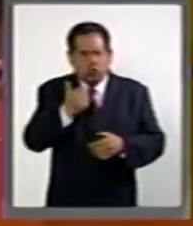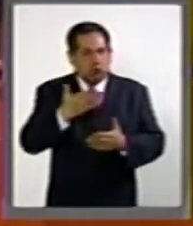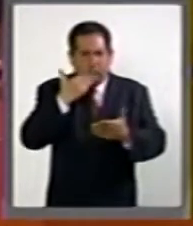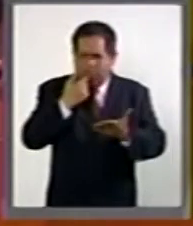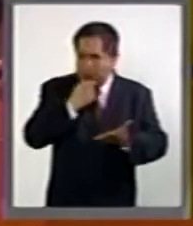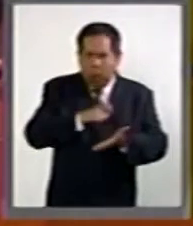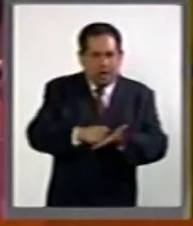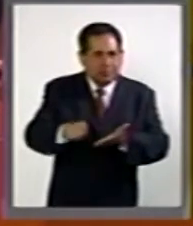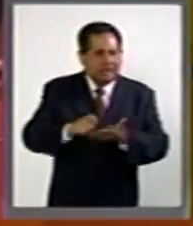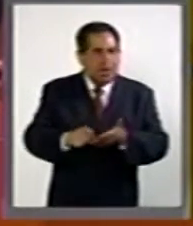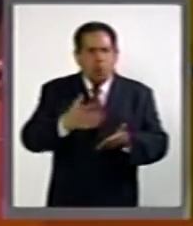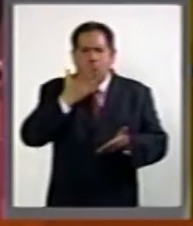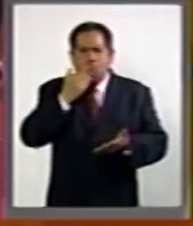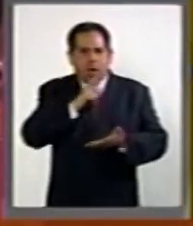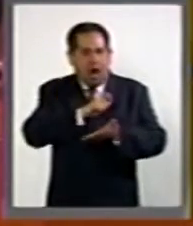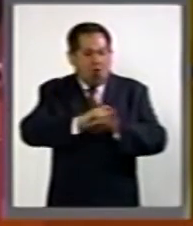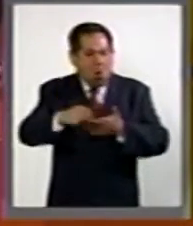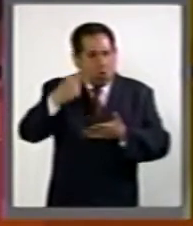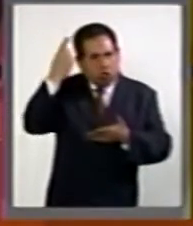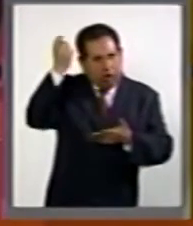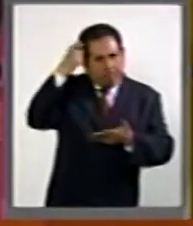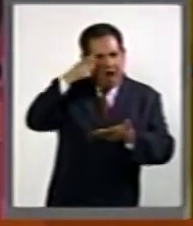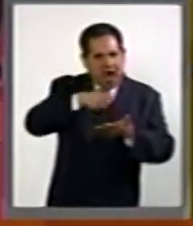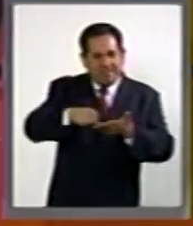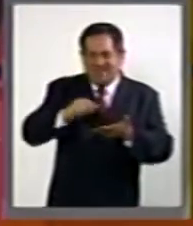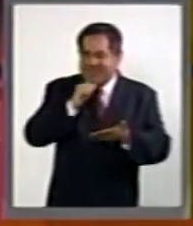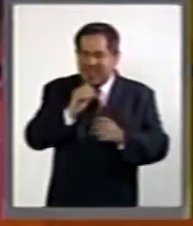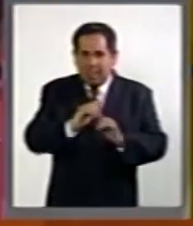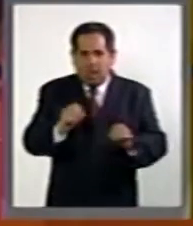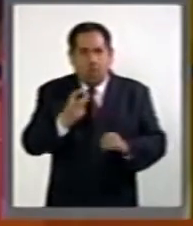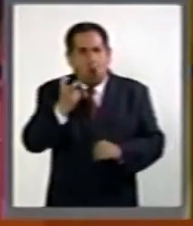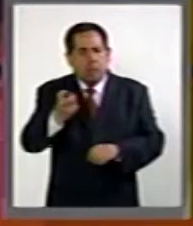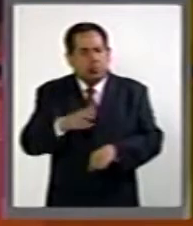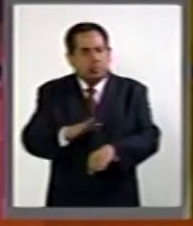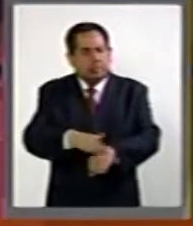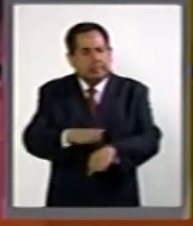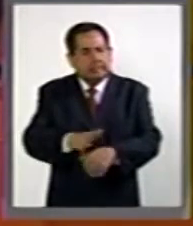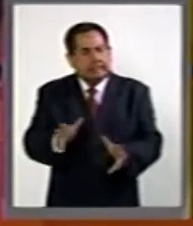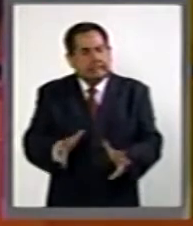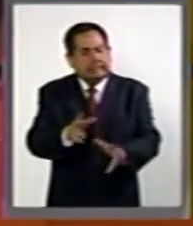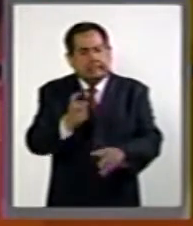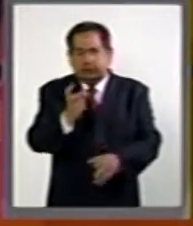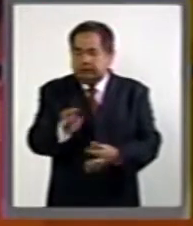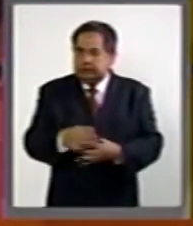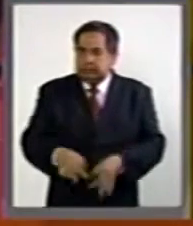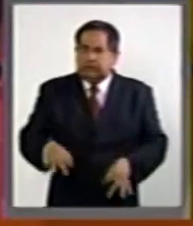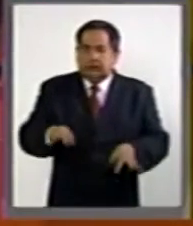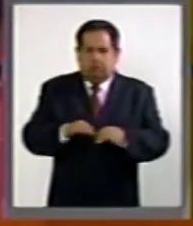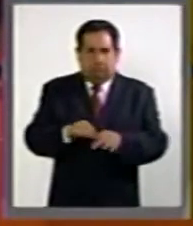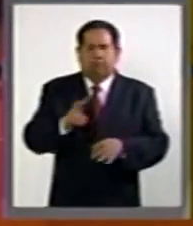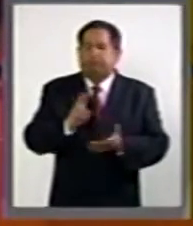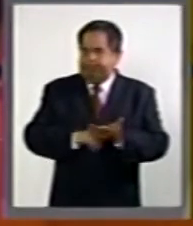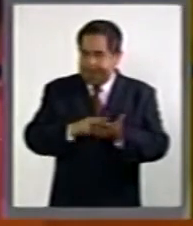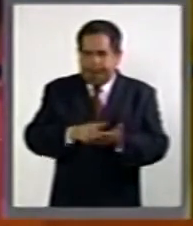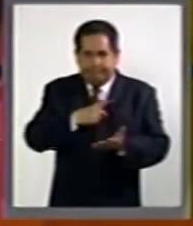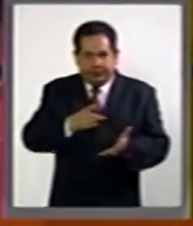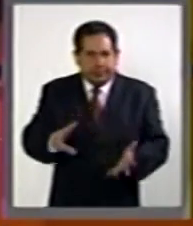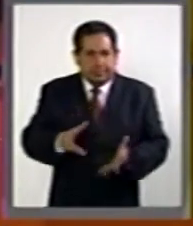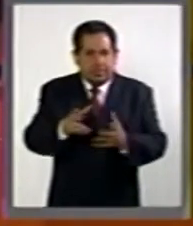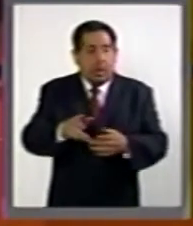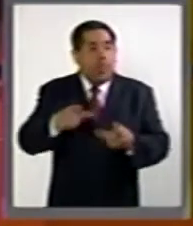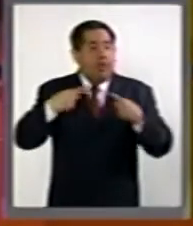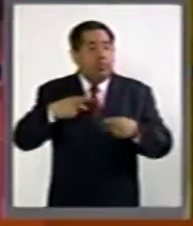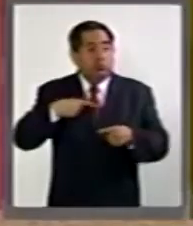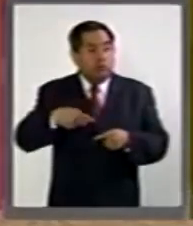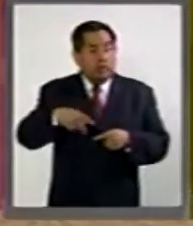letra ni tienen buena ortografía. Por eso este exhorto sin duda que es mucho muy importante. Un país que no es